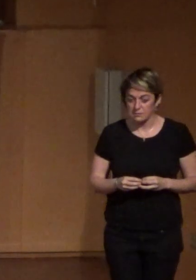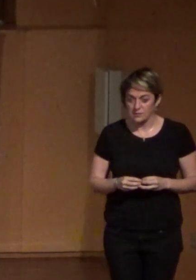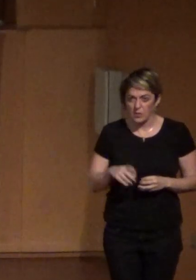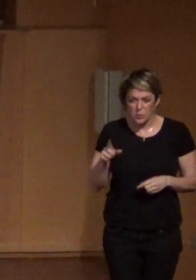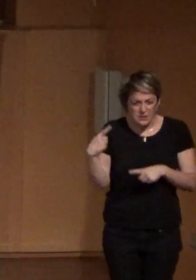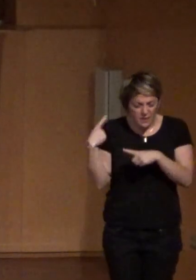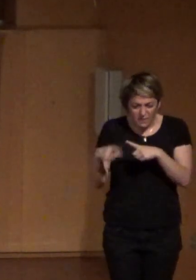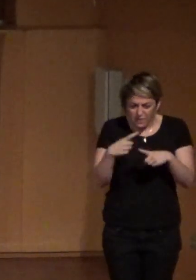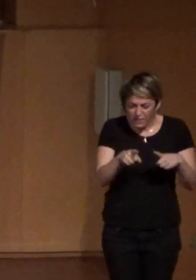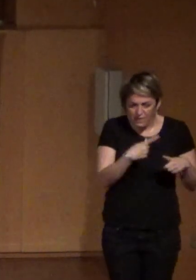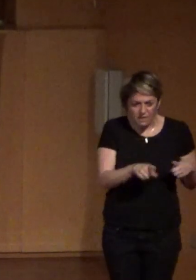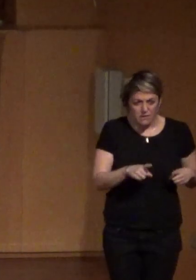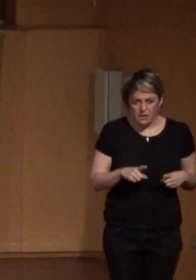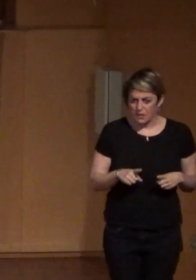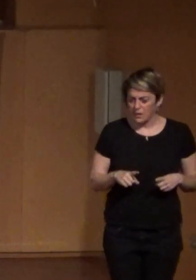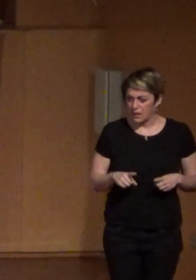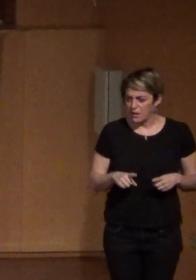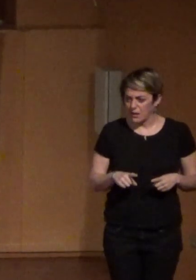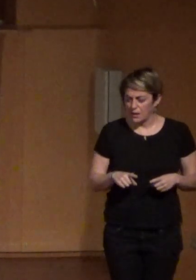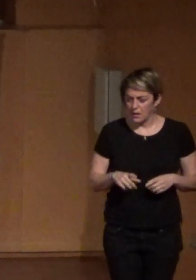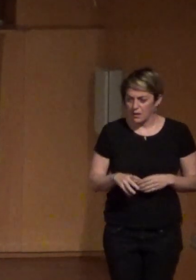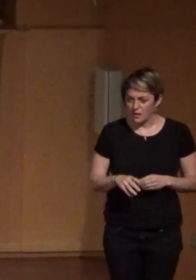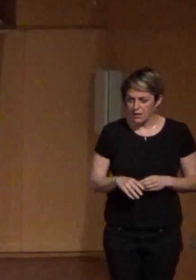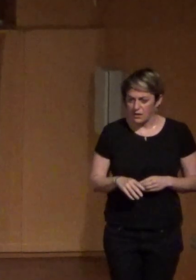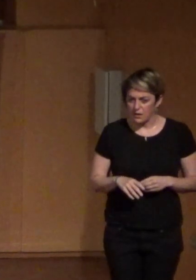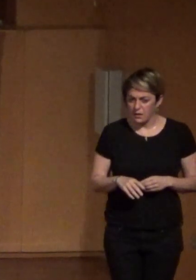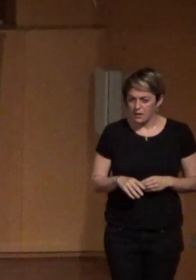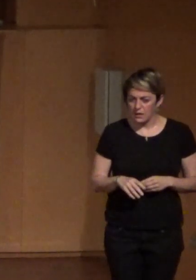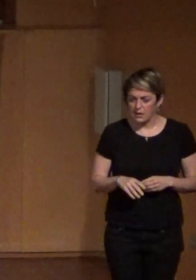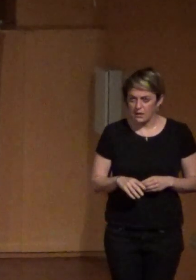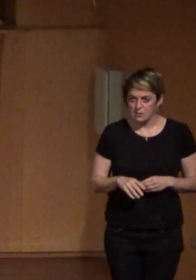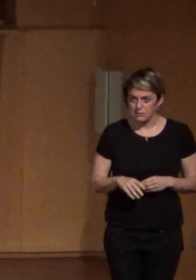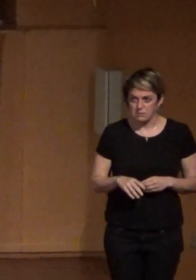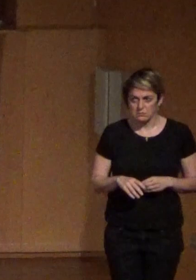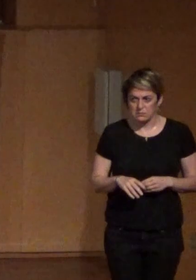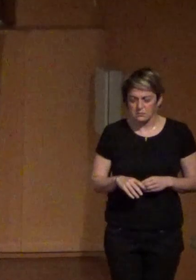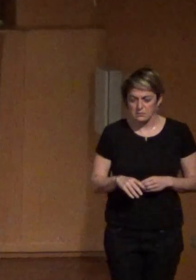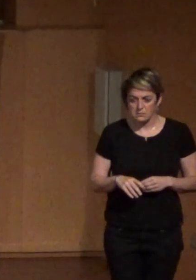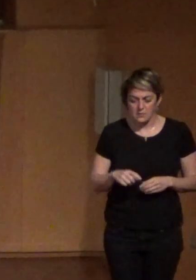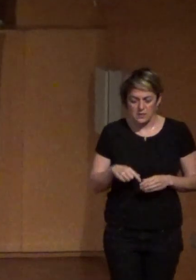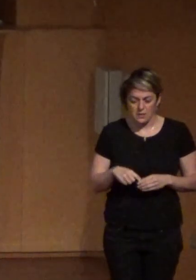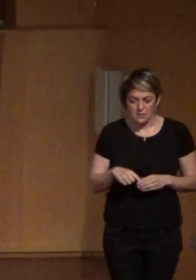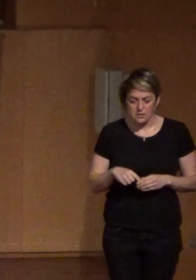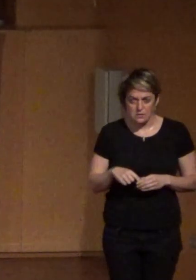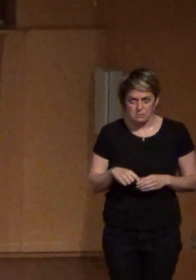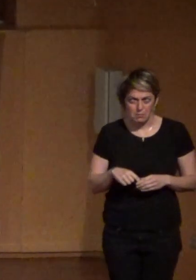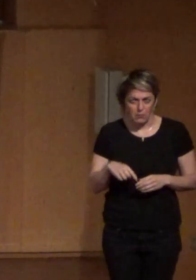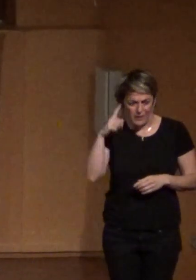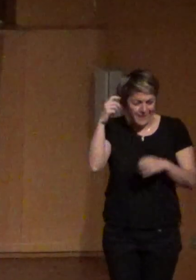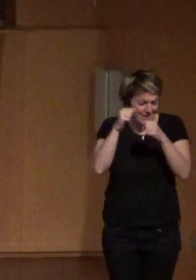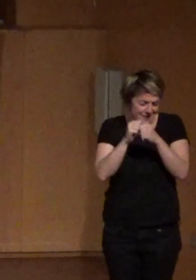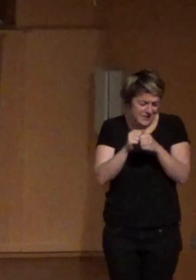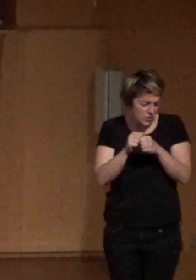diferente, porque siempre está haciendo, de hecho que hay tantos DSM-5, 3, y habrá otros muchos más, quiere decir que hay muchos mecanismos neurobiológicos